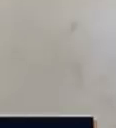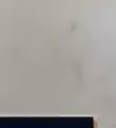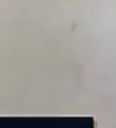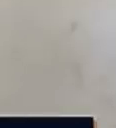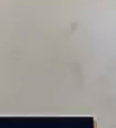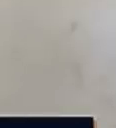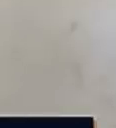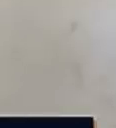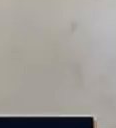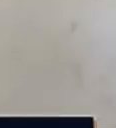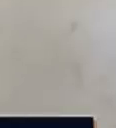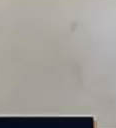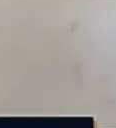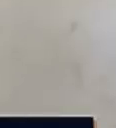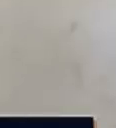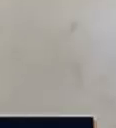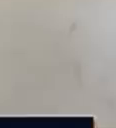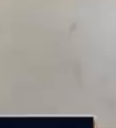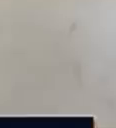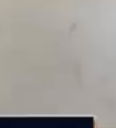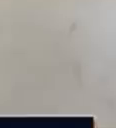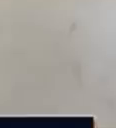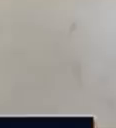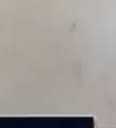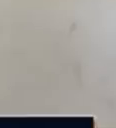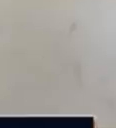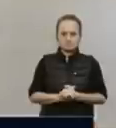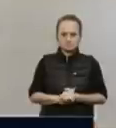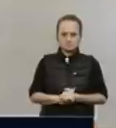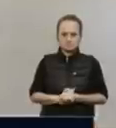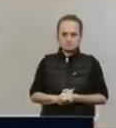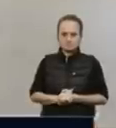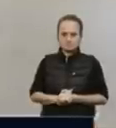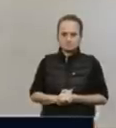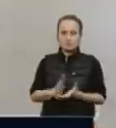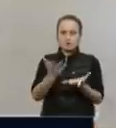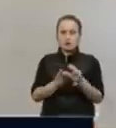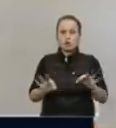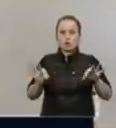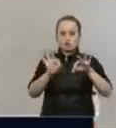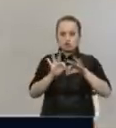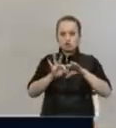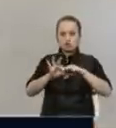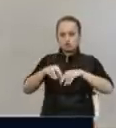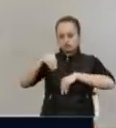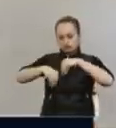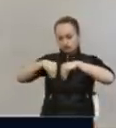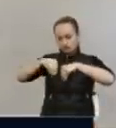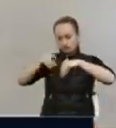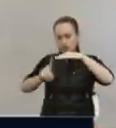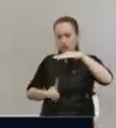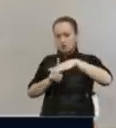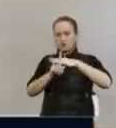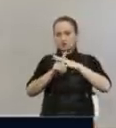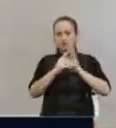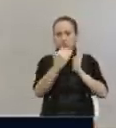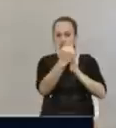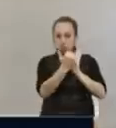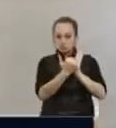Consejo Gremial Nacional, tuvimos en cuenta también a los empresarios para la construcción de esta política.